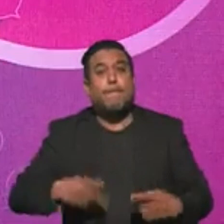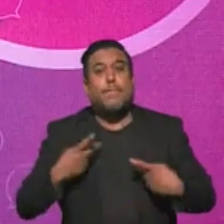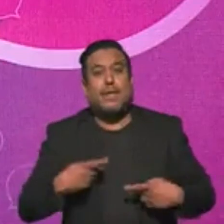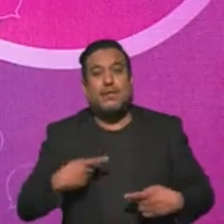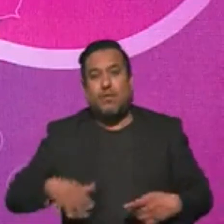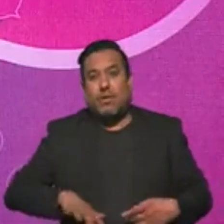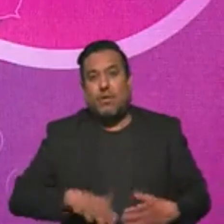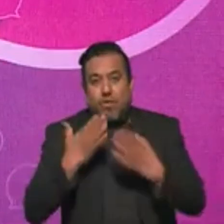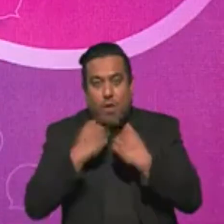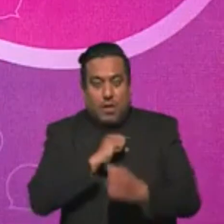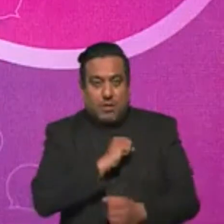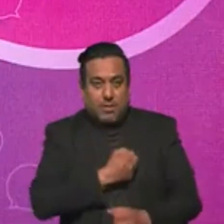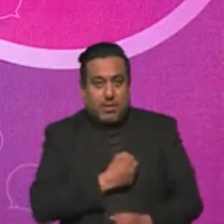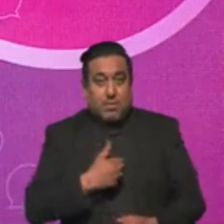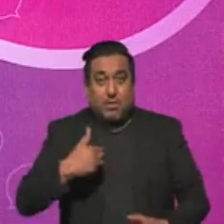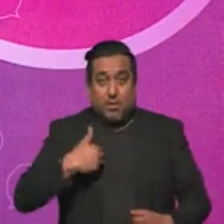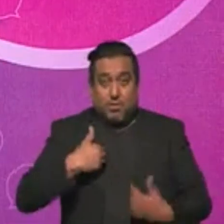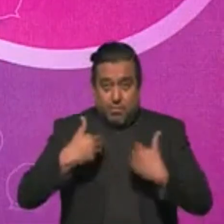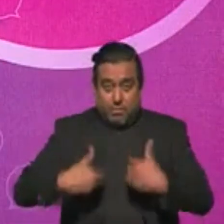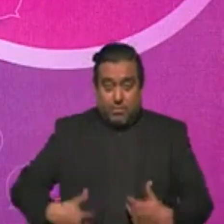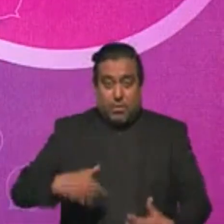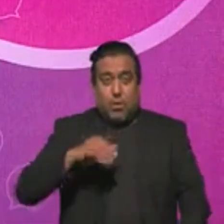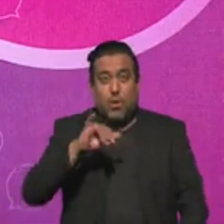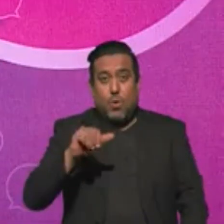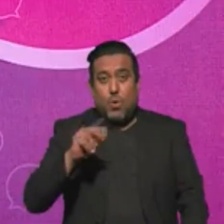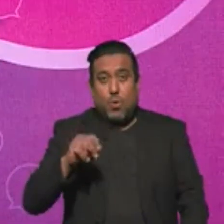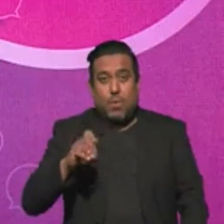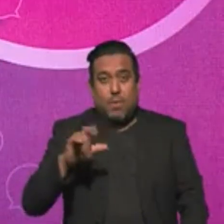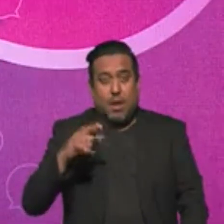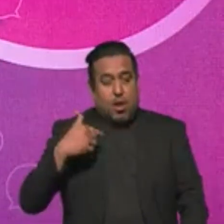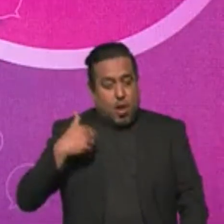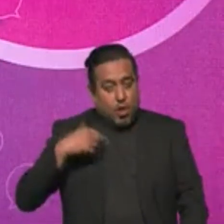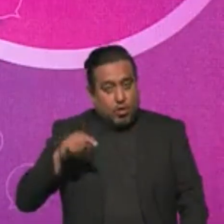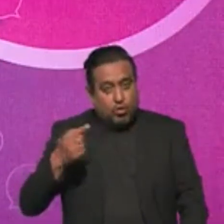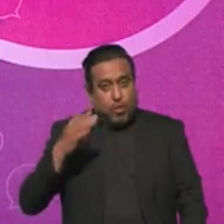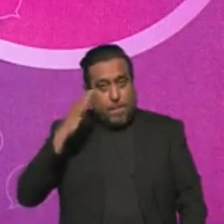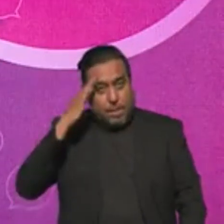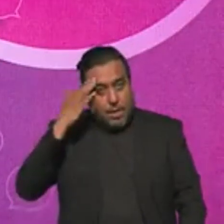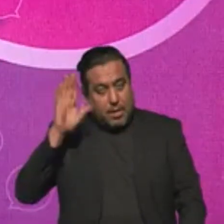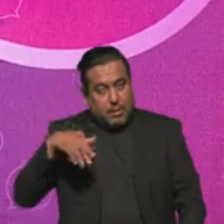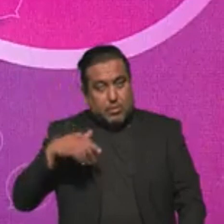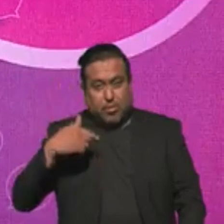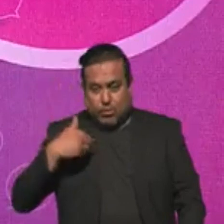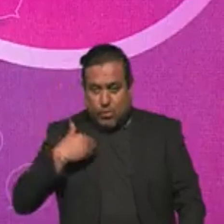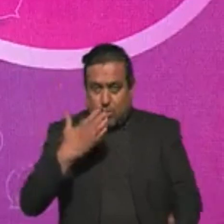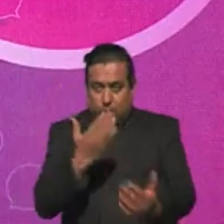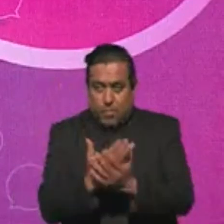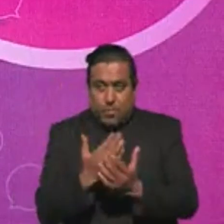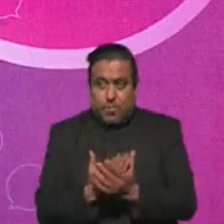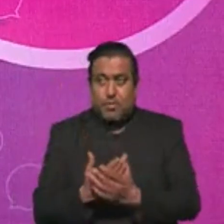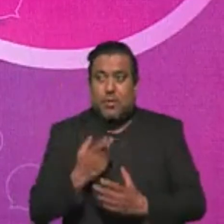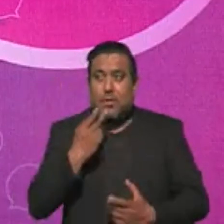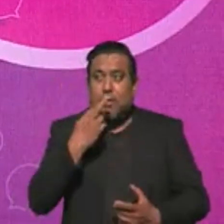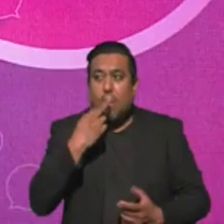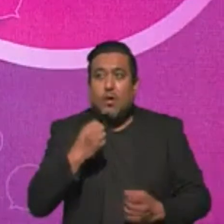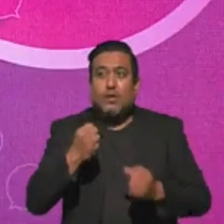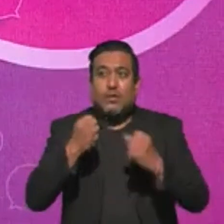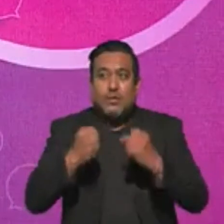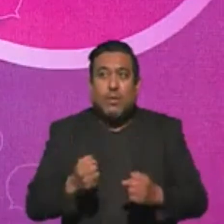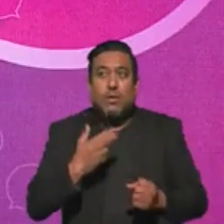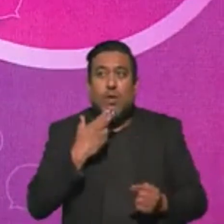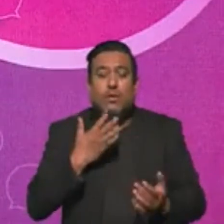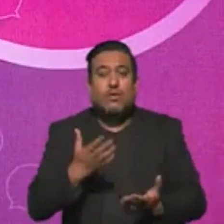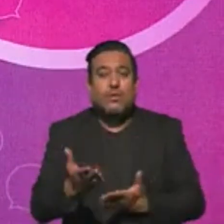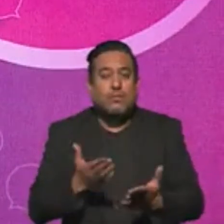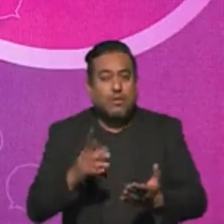eso yo el profe Juan Miguel Ramírez le Les propongo entre otras cosas garantizar un mejor servicio